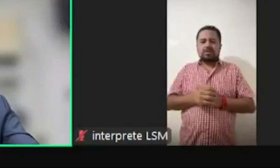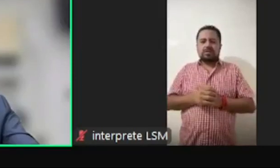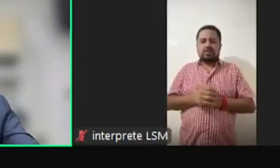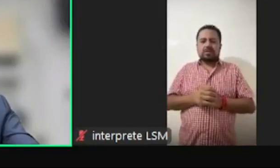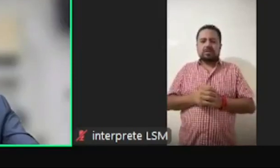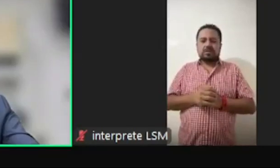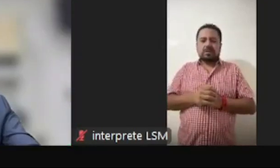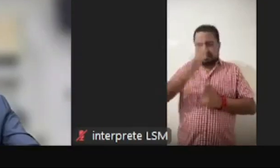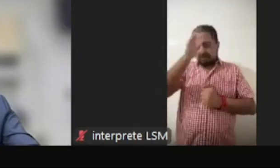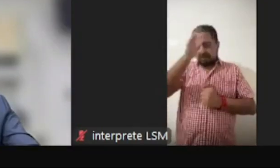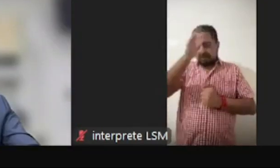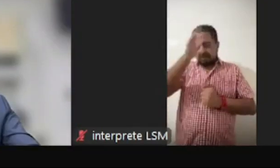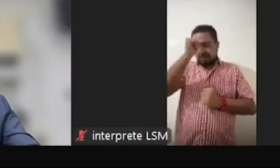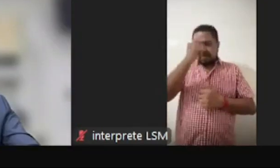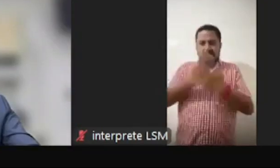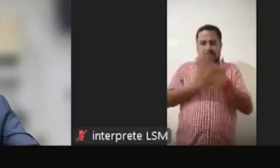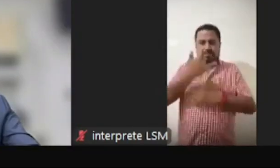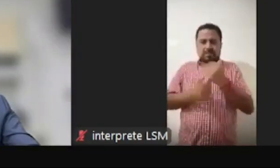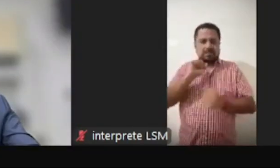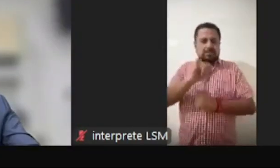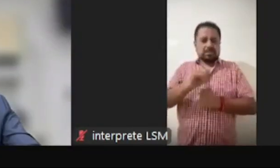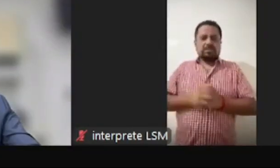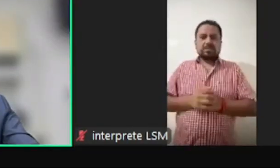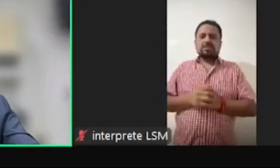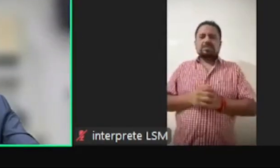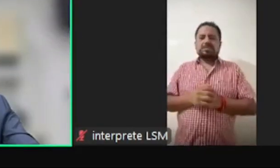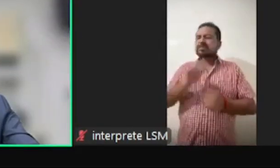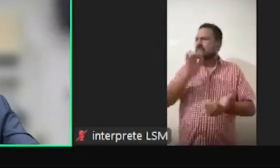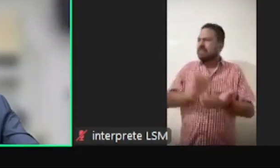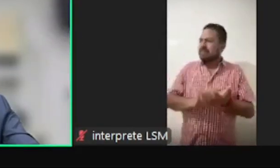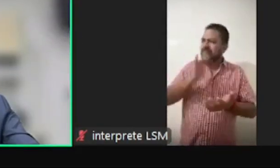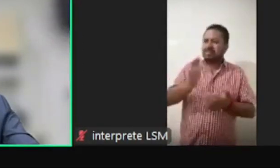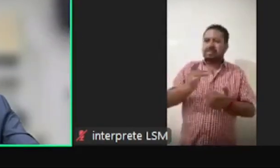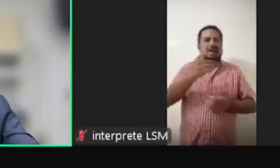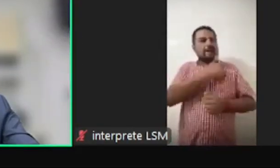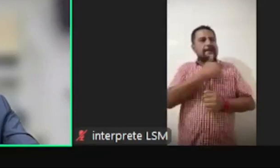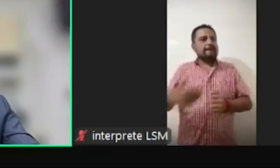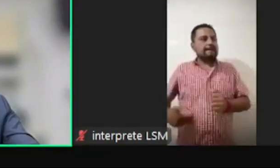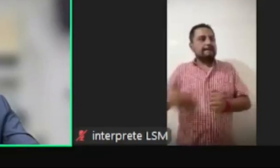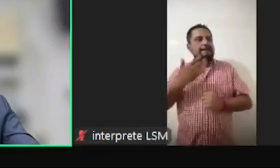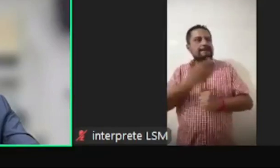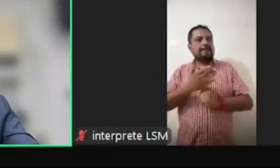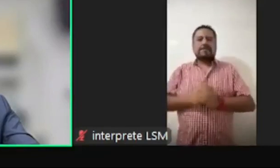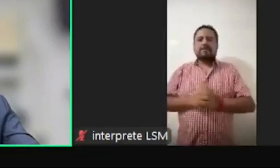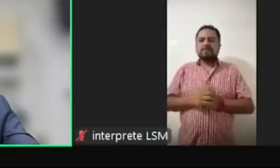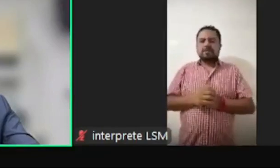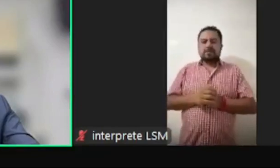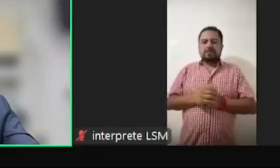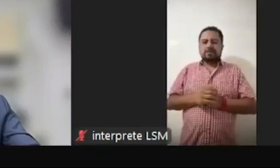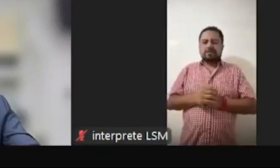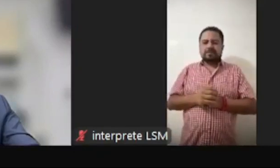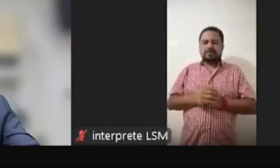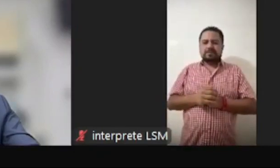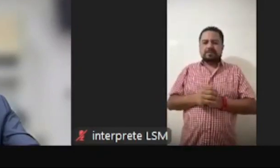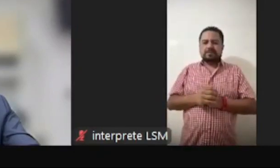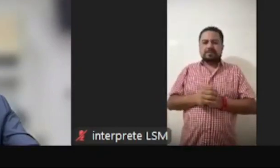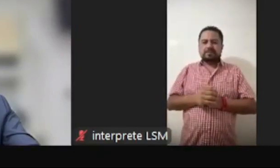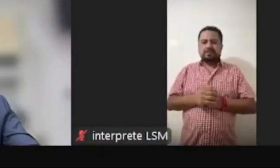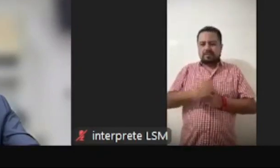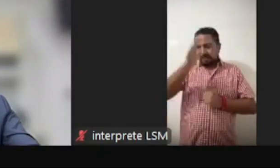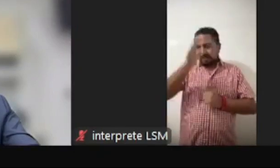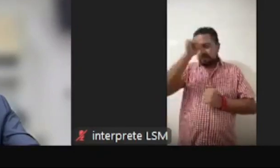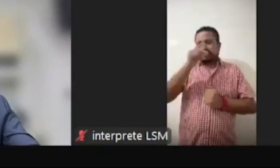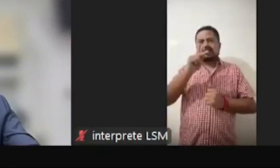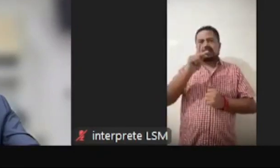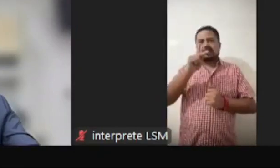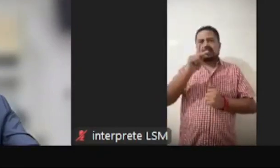A favor del proyecto. Gracias, magistrada. Magistrada ponente Evelyn Rodríguez Chinol. Es proyecto de mi